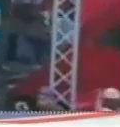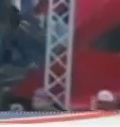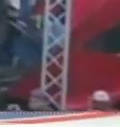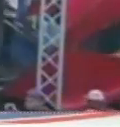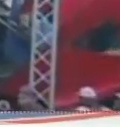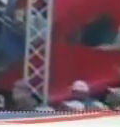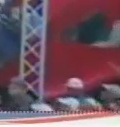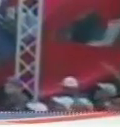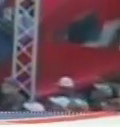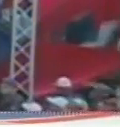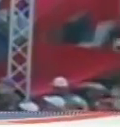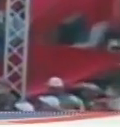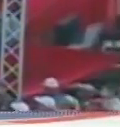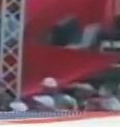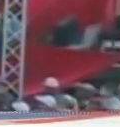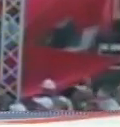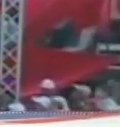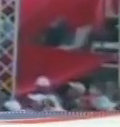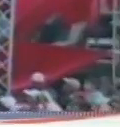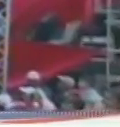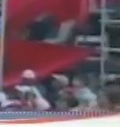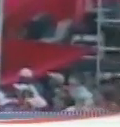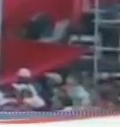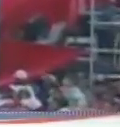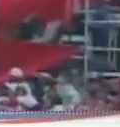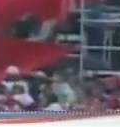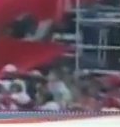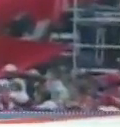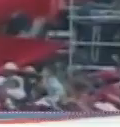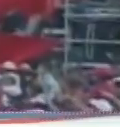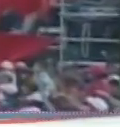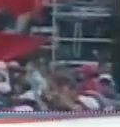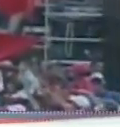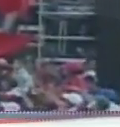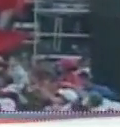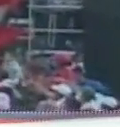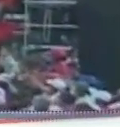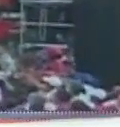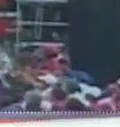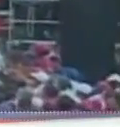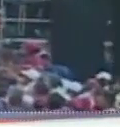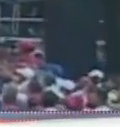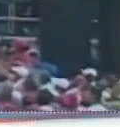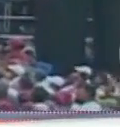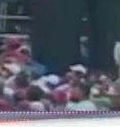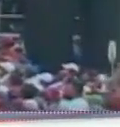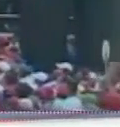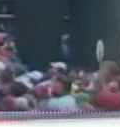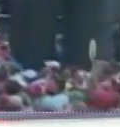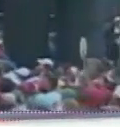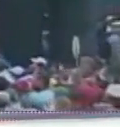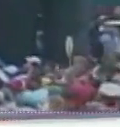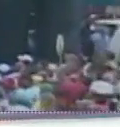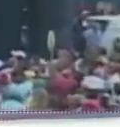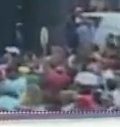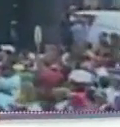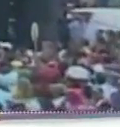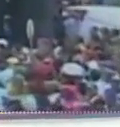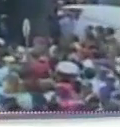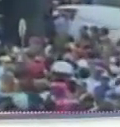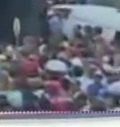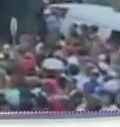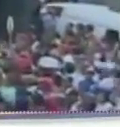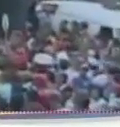a quienes hoy han sido reconocidos. Porque para los revolucionarios y las